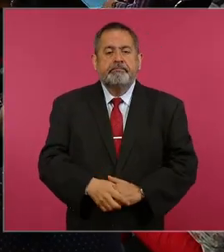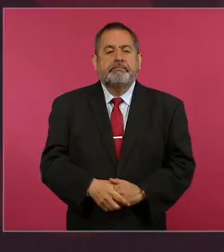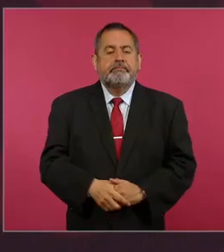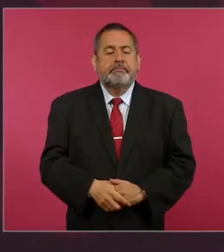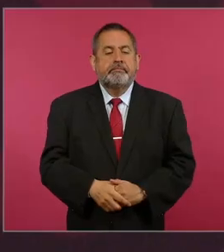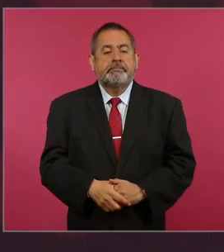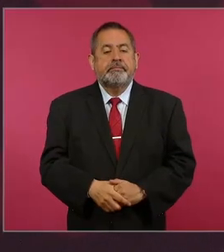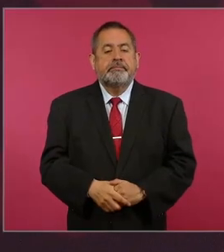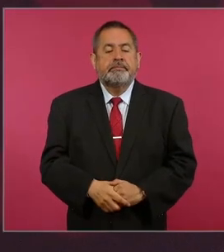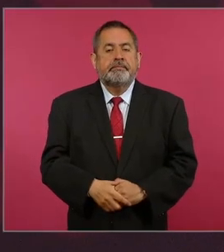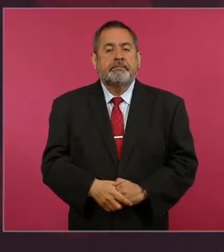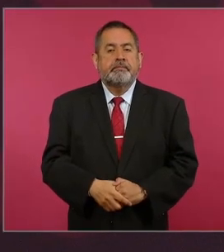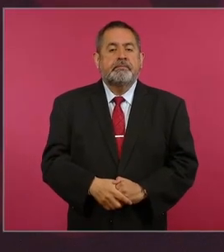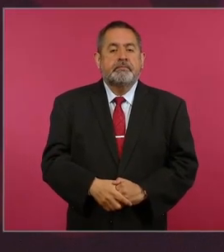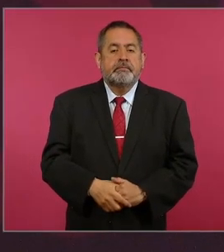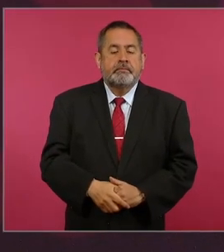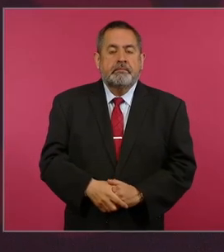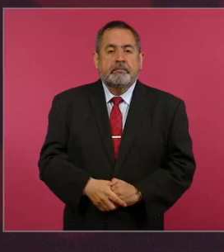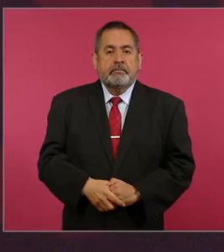busquen